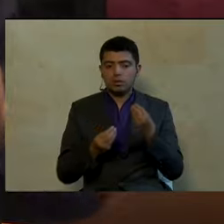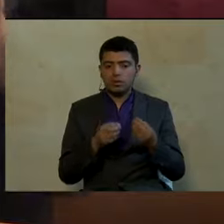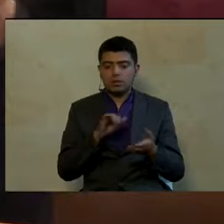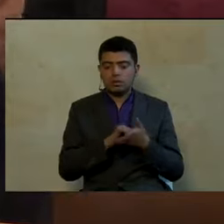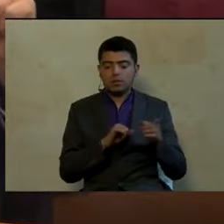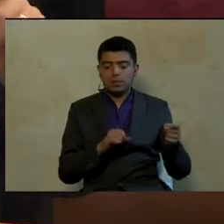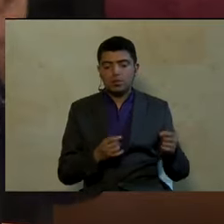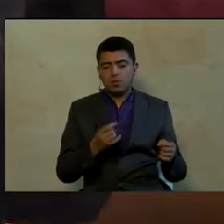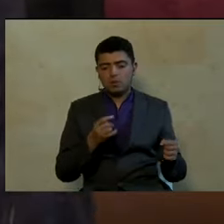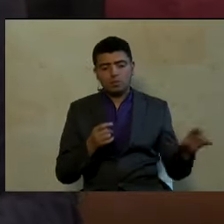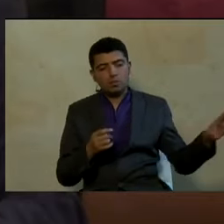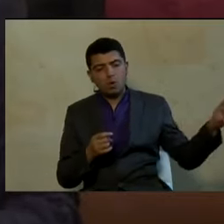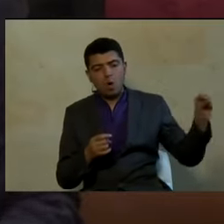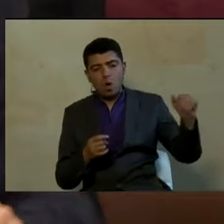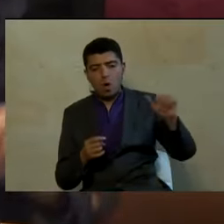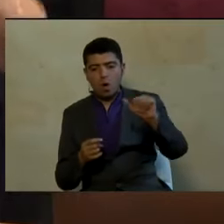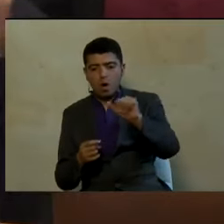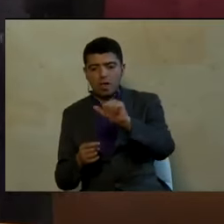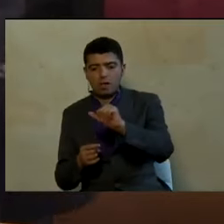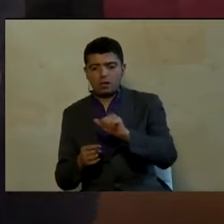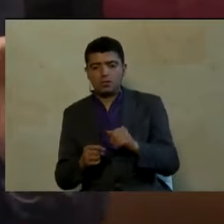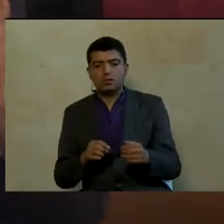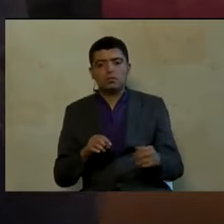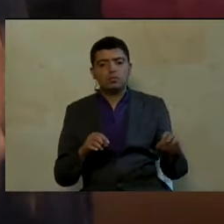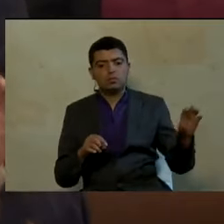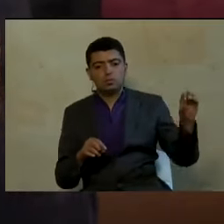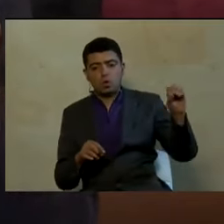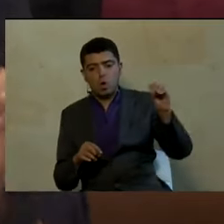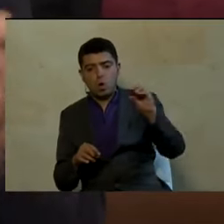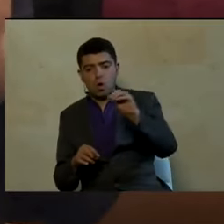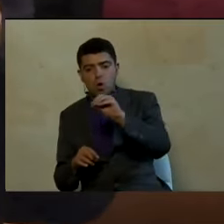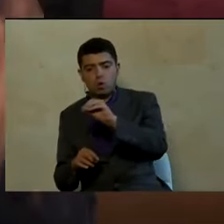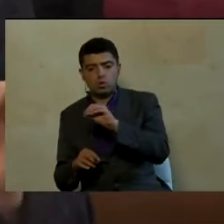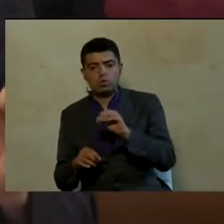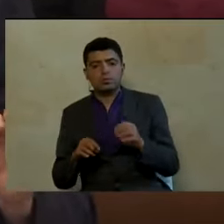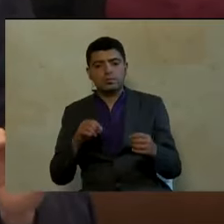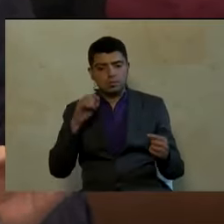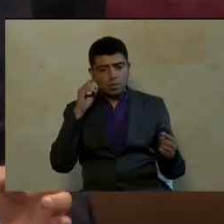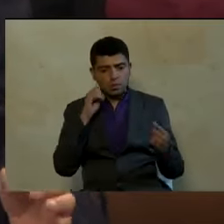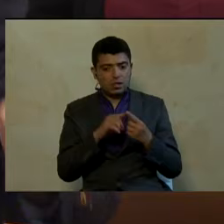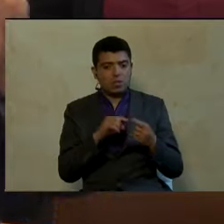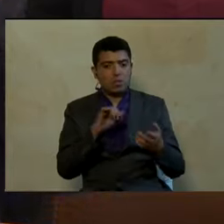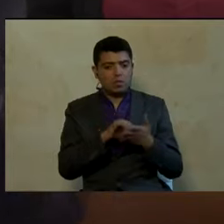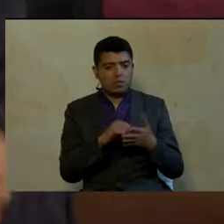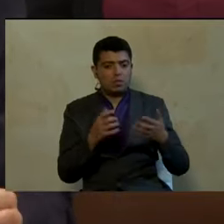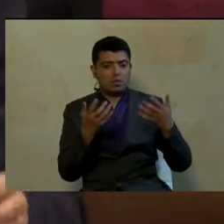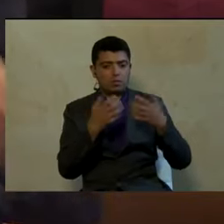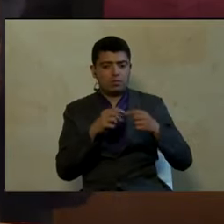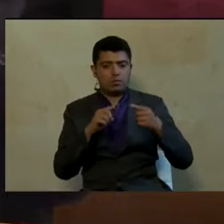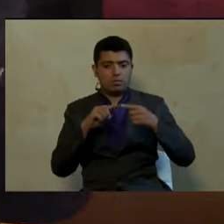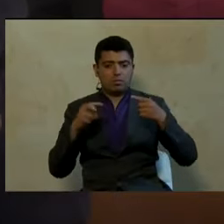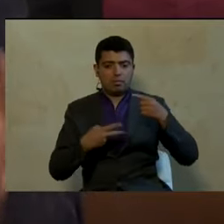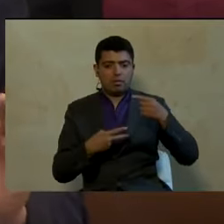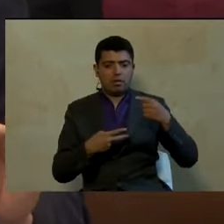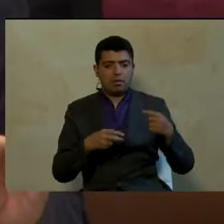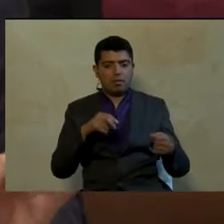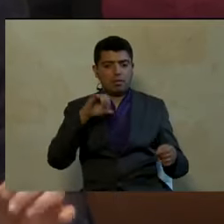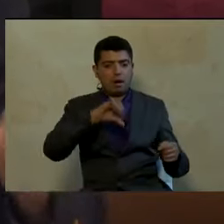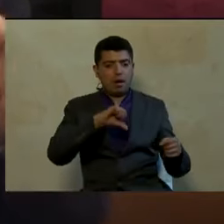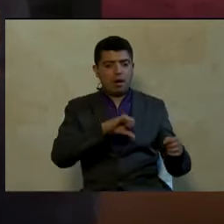otros pero sobre todo es un proyecto para cerrarle la puerta a la fábrica de víctimas por médicos